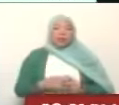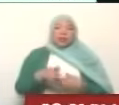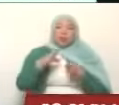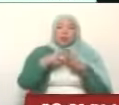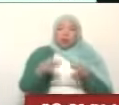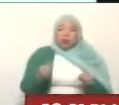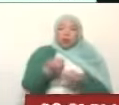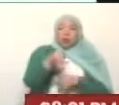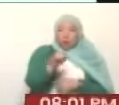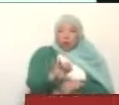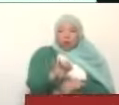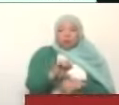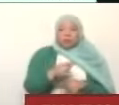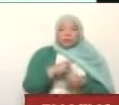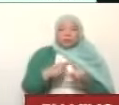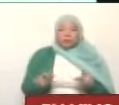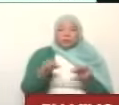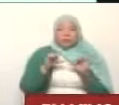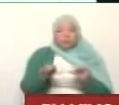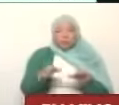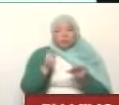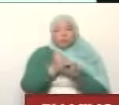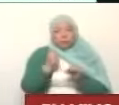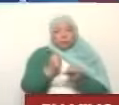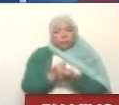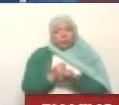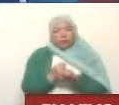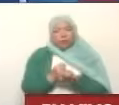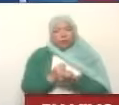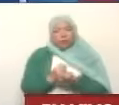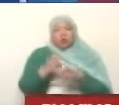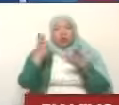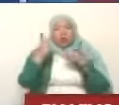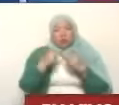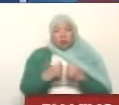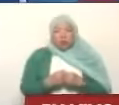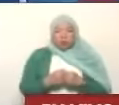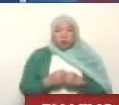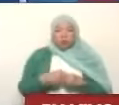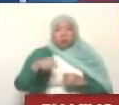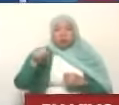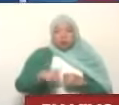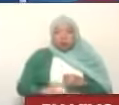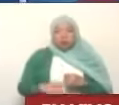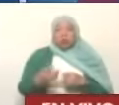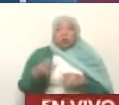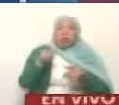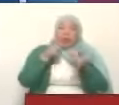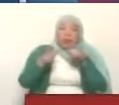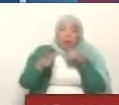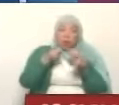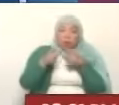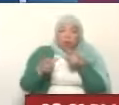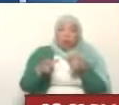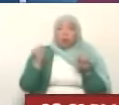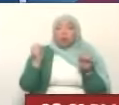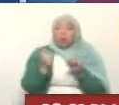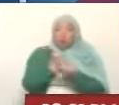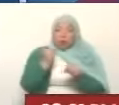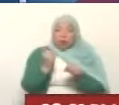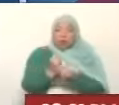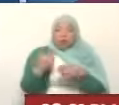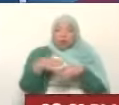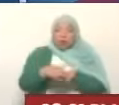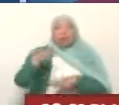tenemos todo. Y ten la seguridad que esos números que hoy marcan las encuestas, con un trabajo, mira, como